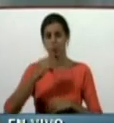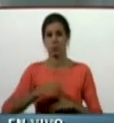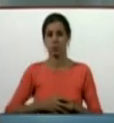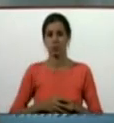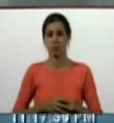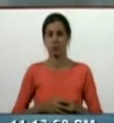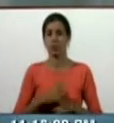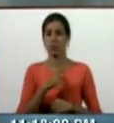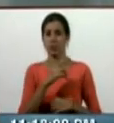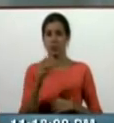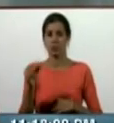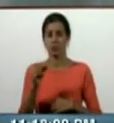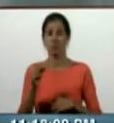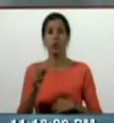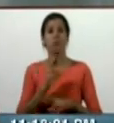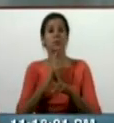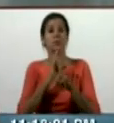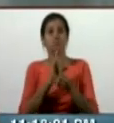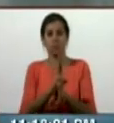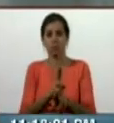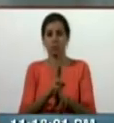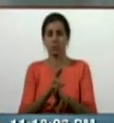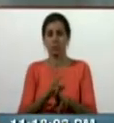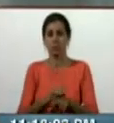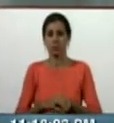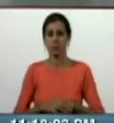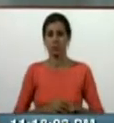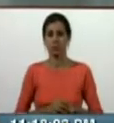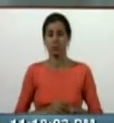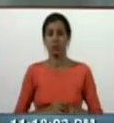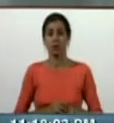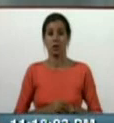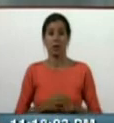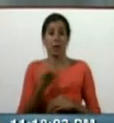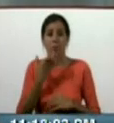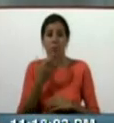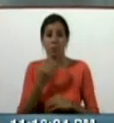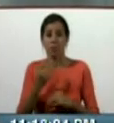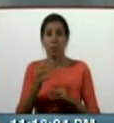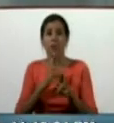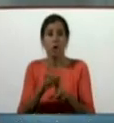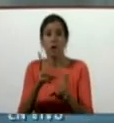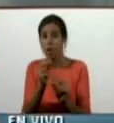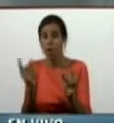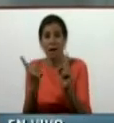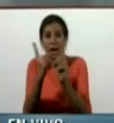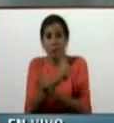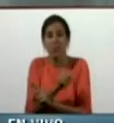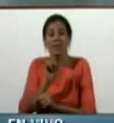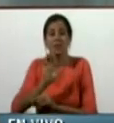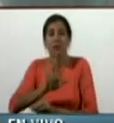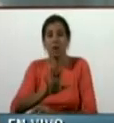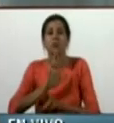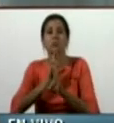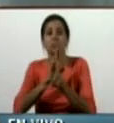No damos resultados cuando no son irreversibles. Estos son los